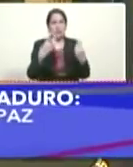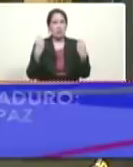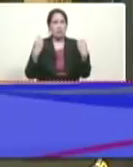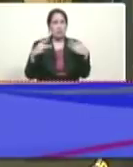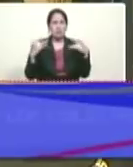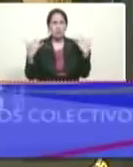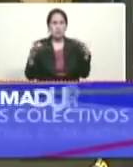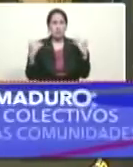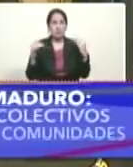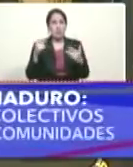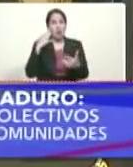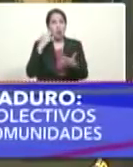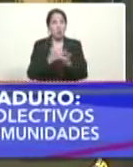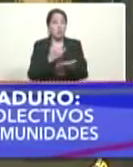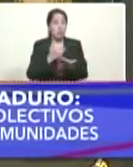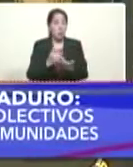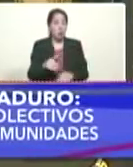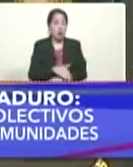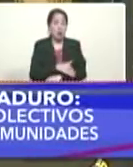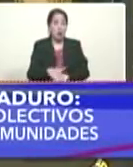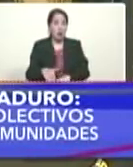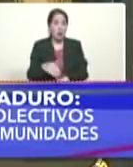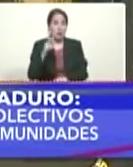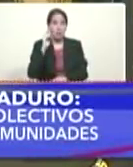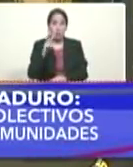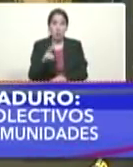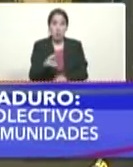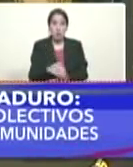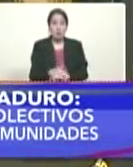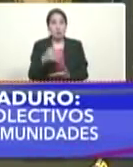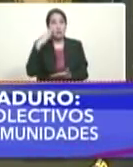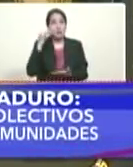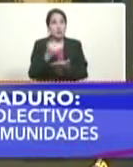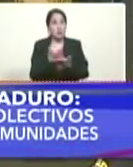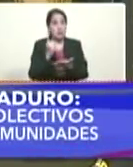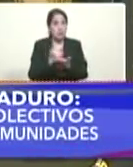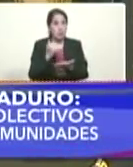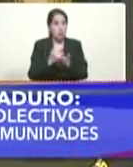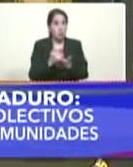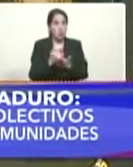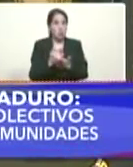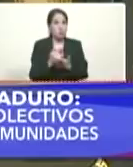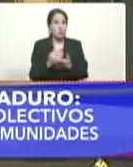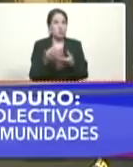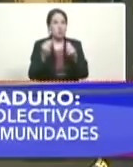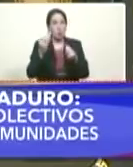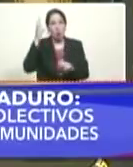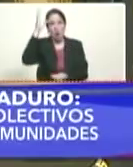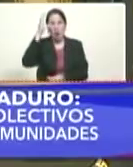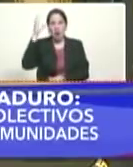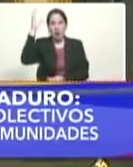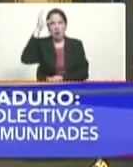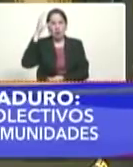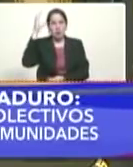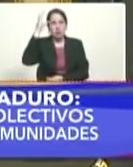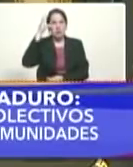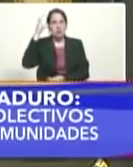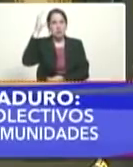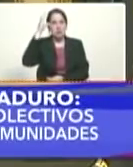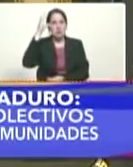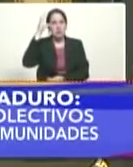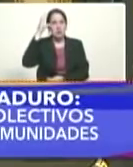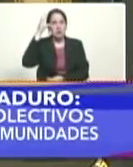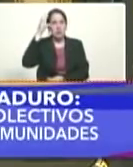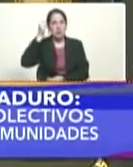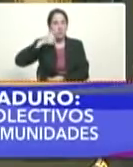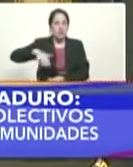testimonios que han dado en las calles testimonio de la velocidad de la conciencia creciente de la mujer